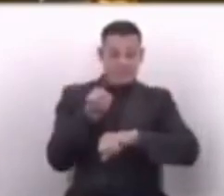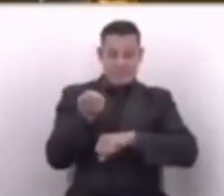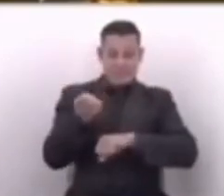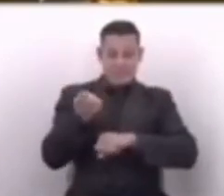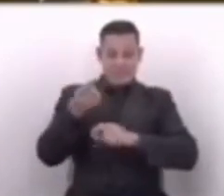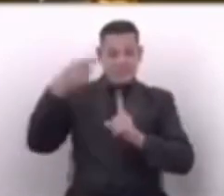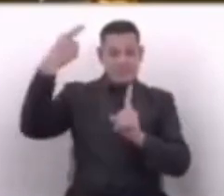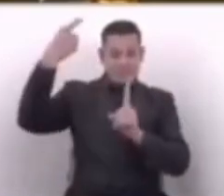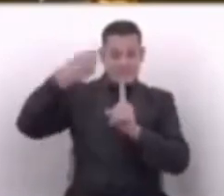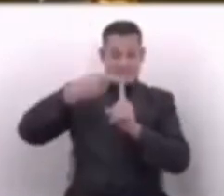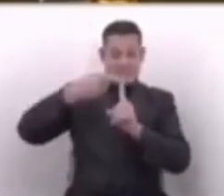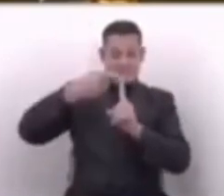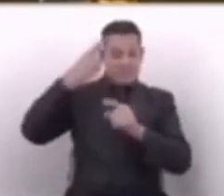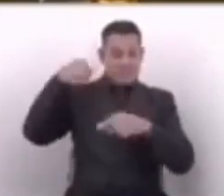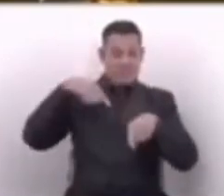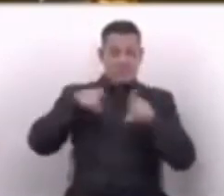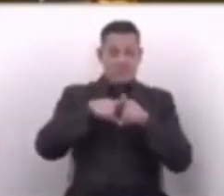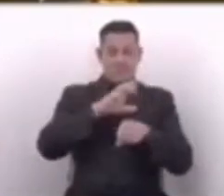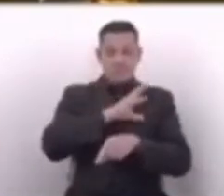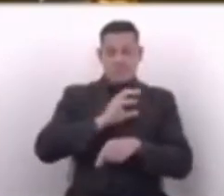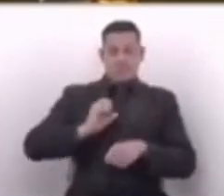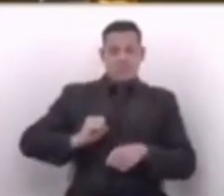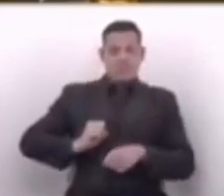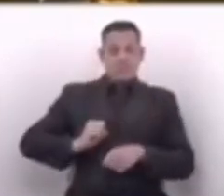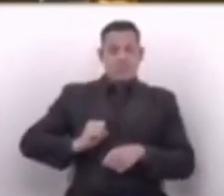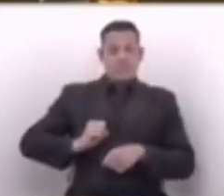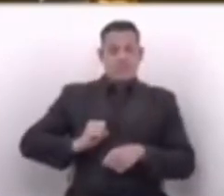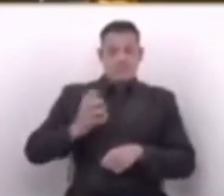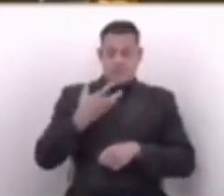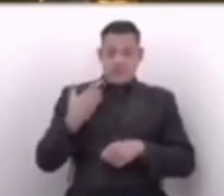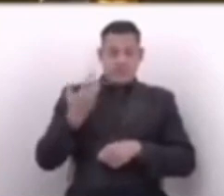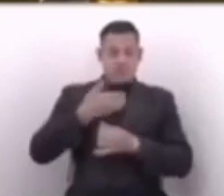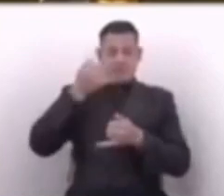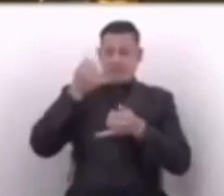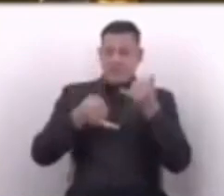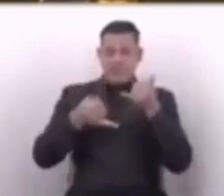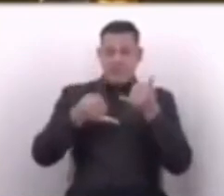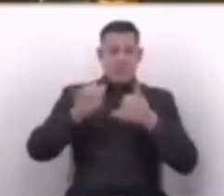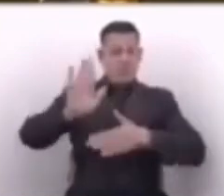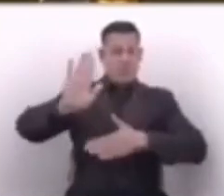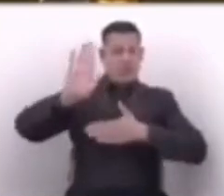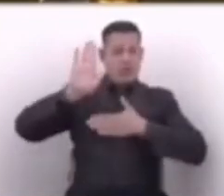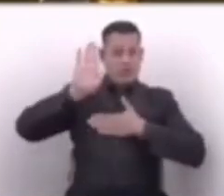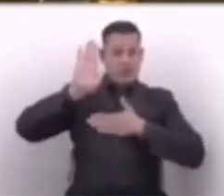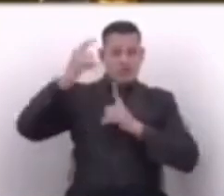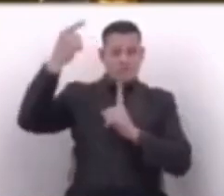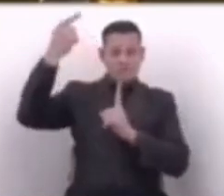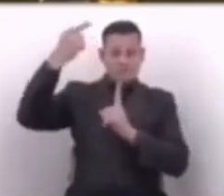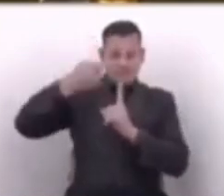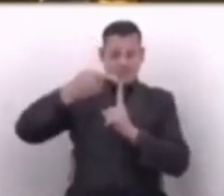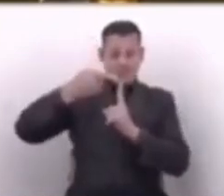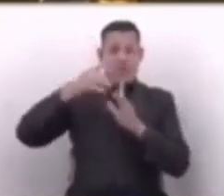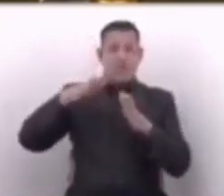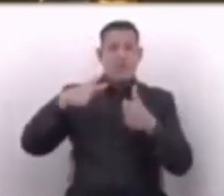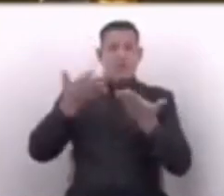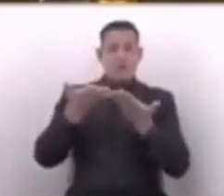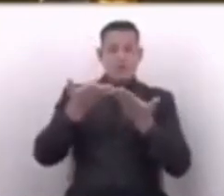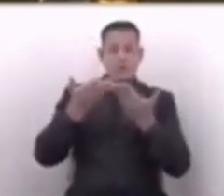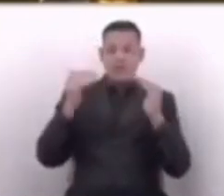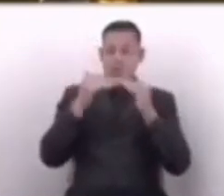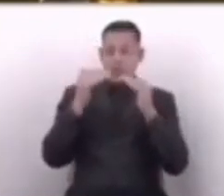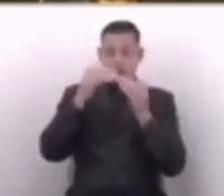es el mandato de nuestros hermanos salvadoreños. Nosotros al final estamos cumpliendo un mandato. Por eso